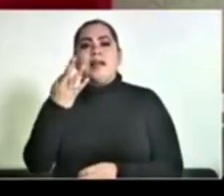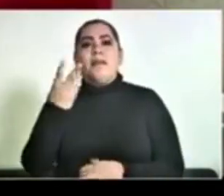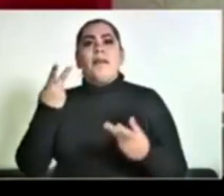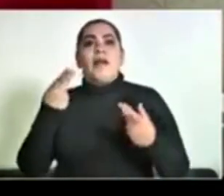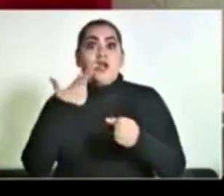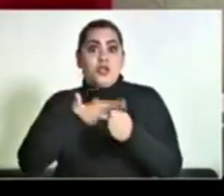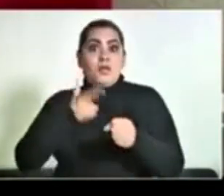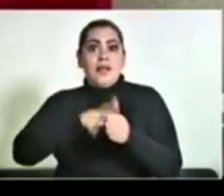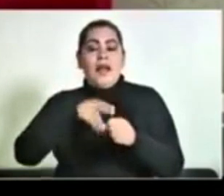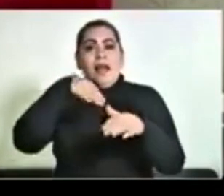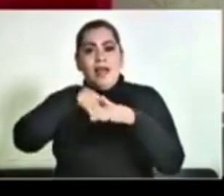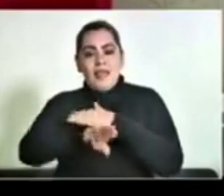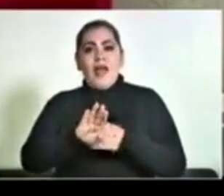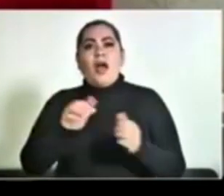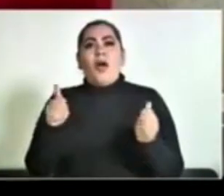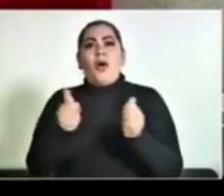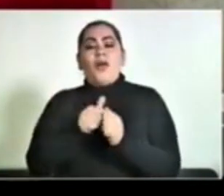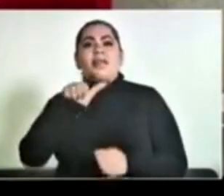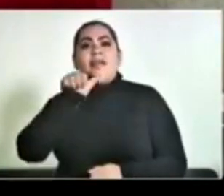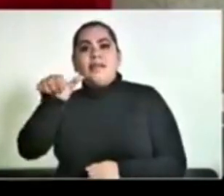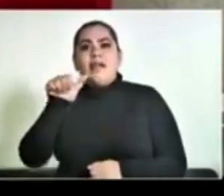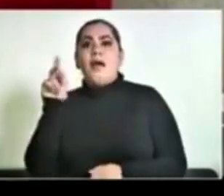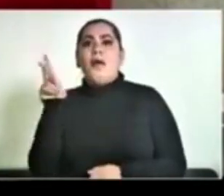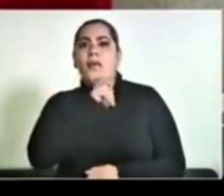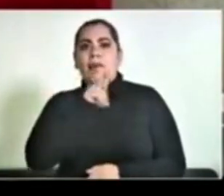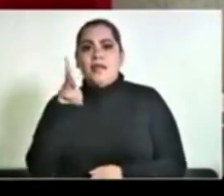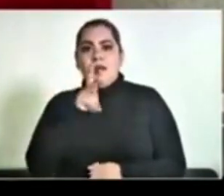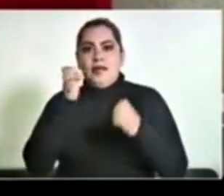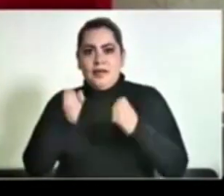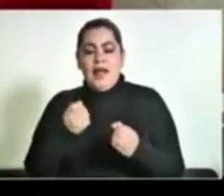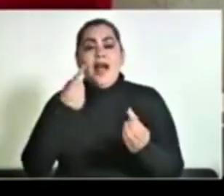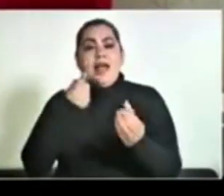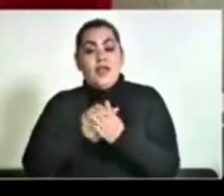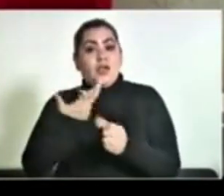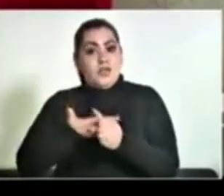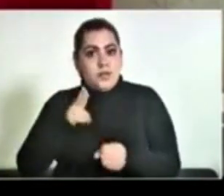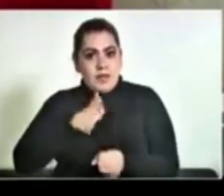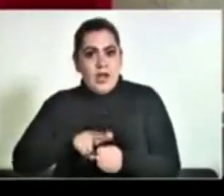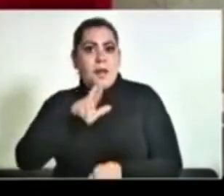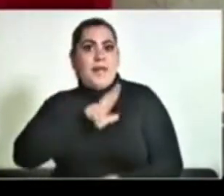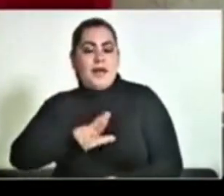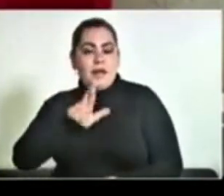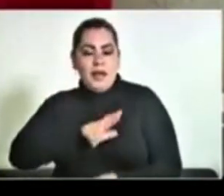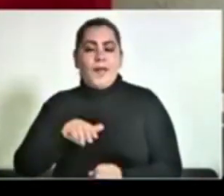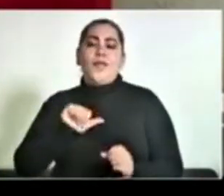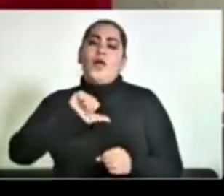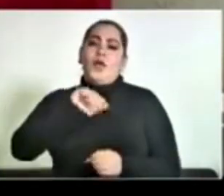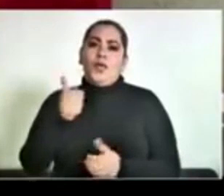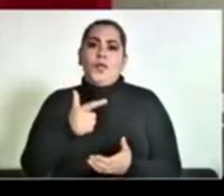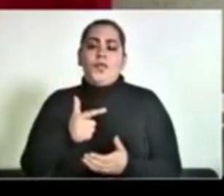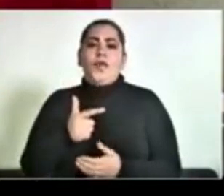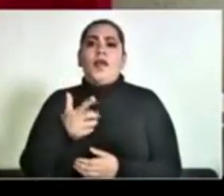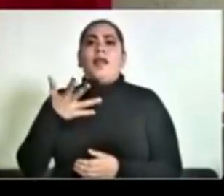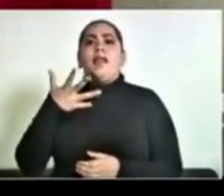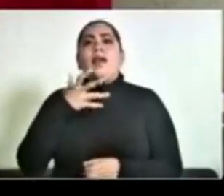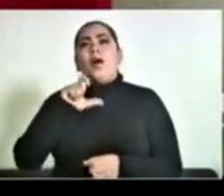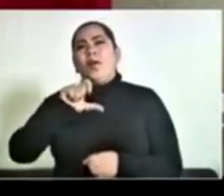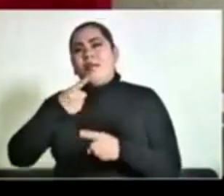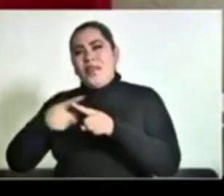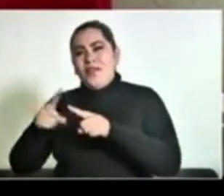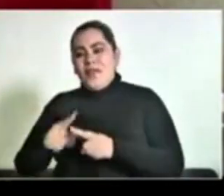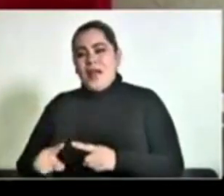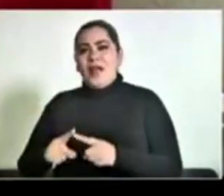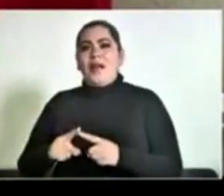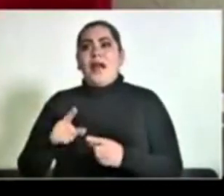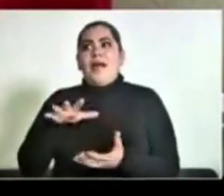pacientes hospitalizados con 17 ventiladores. En lo que respecta, lamentablemente, a las defunciones,